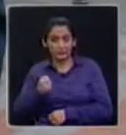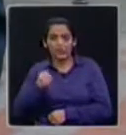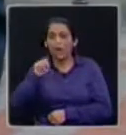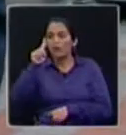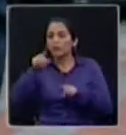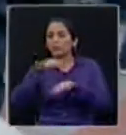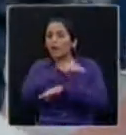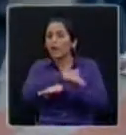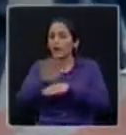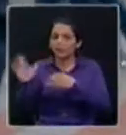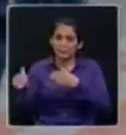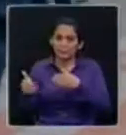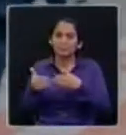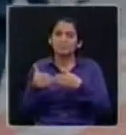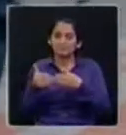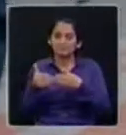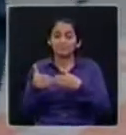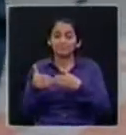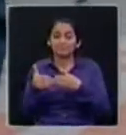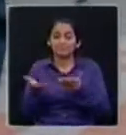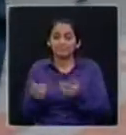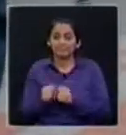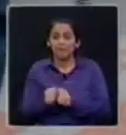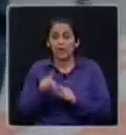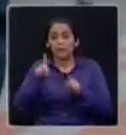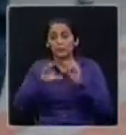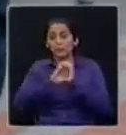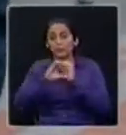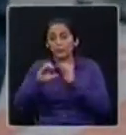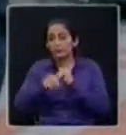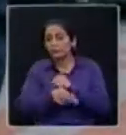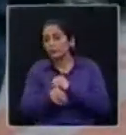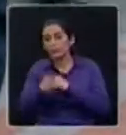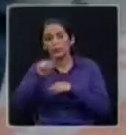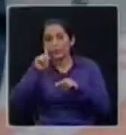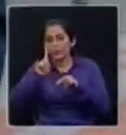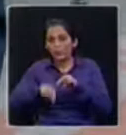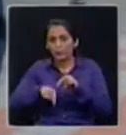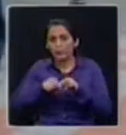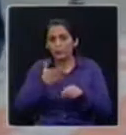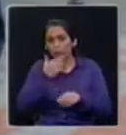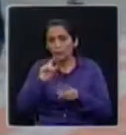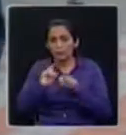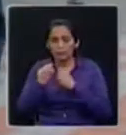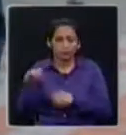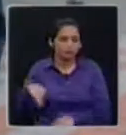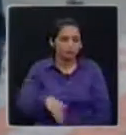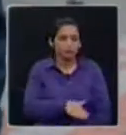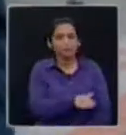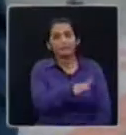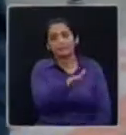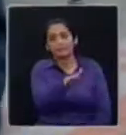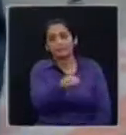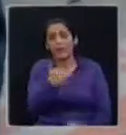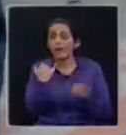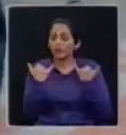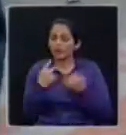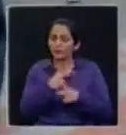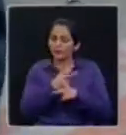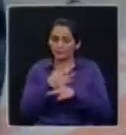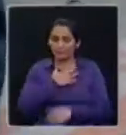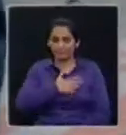del tránsito vehicular, incluso de algunas líneas de buses urbanos. Por lo tanto, se recomienda tomar las debidas